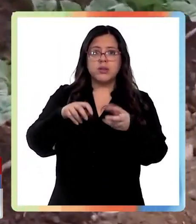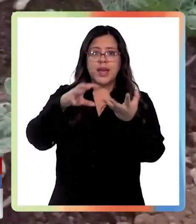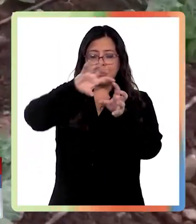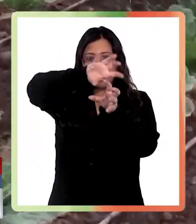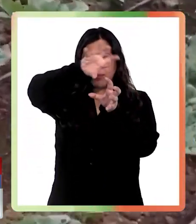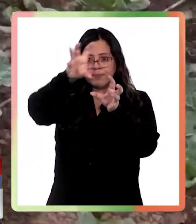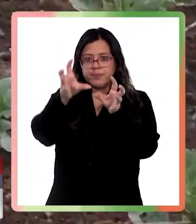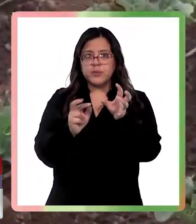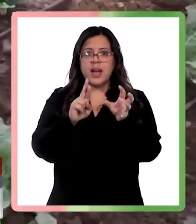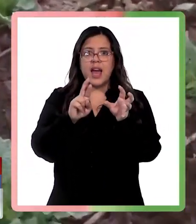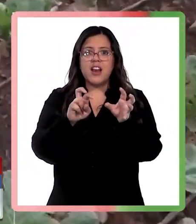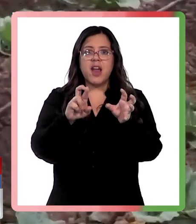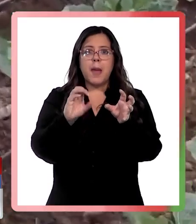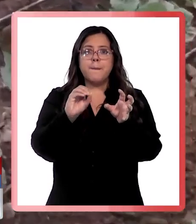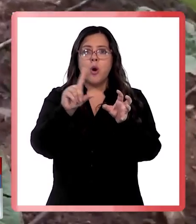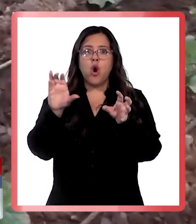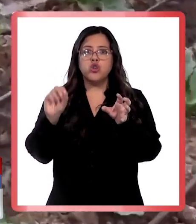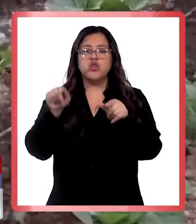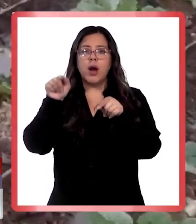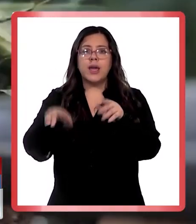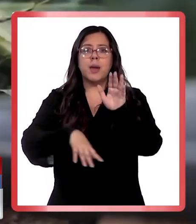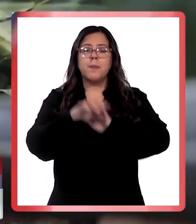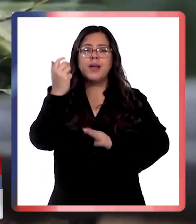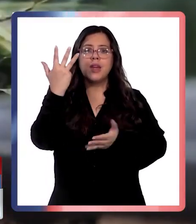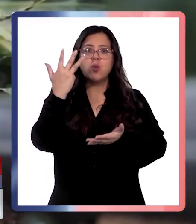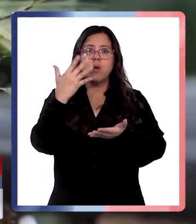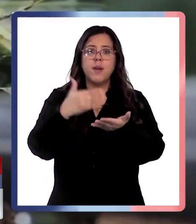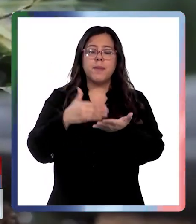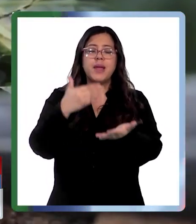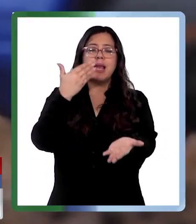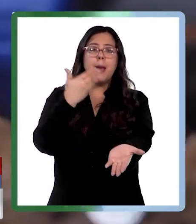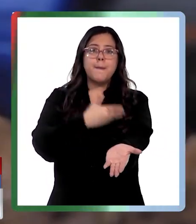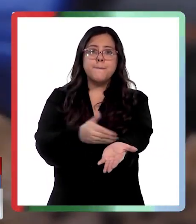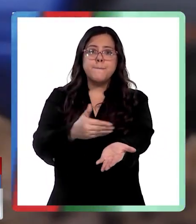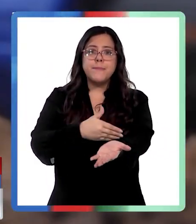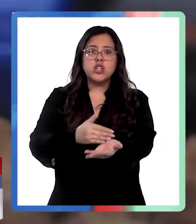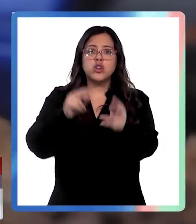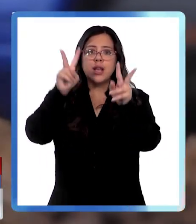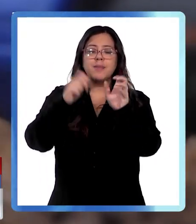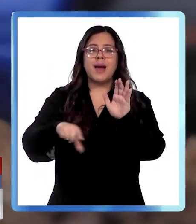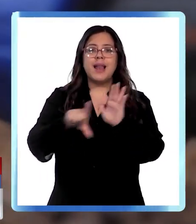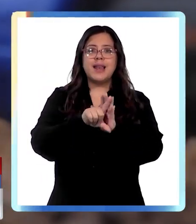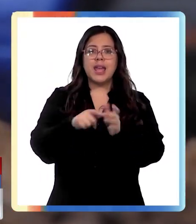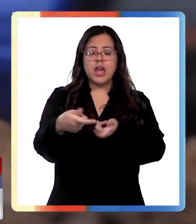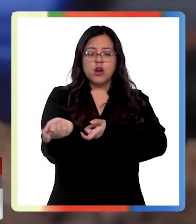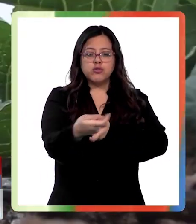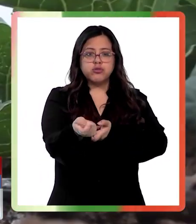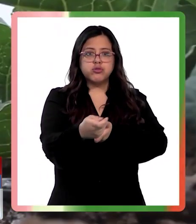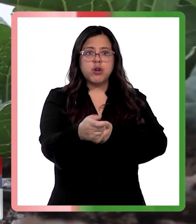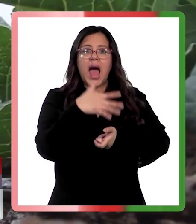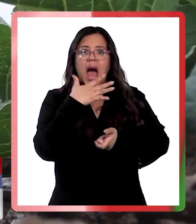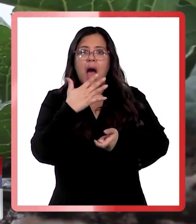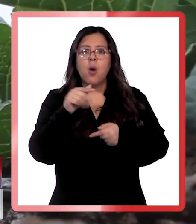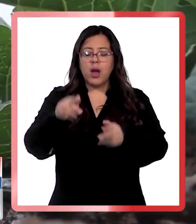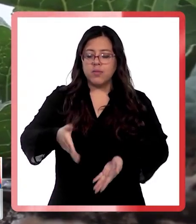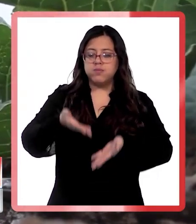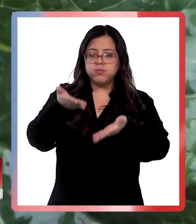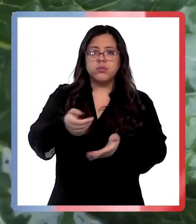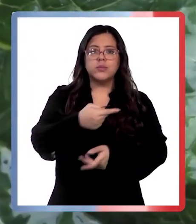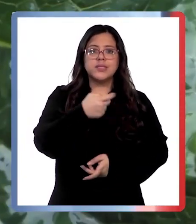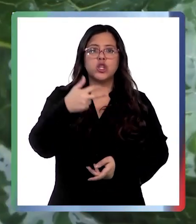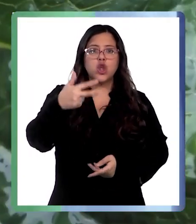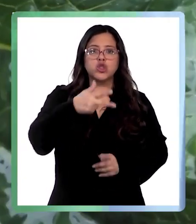repollos, áreas donde se inyecta un bono de más de 9.000 millones de la ley de riego, entregado a